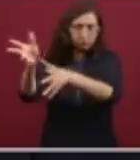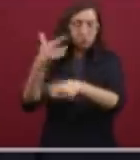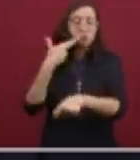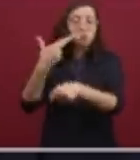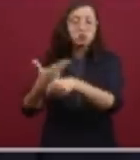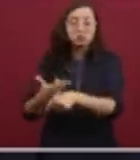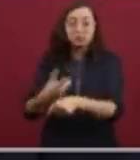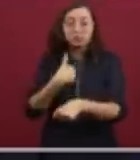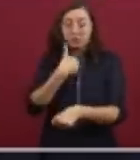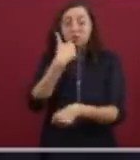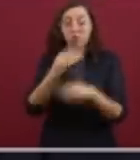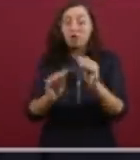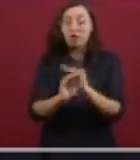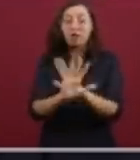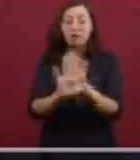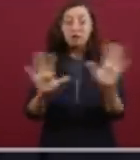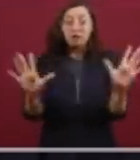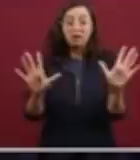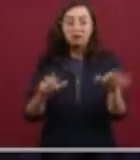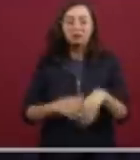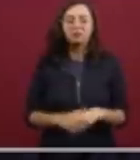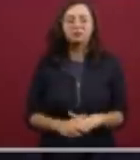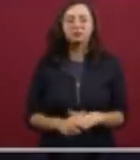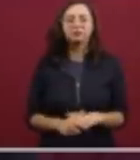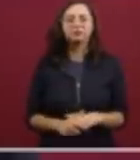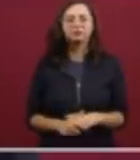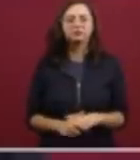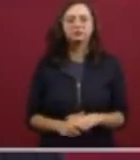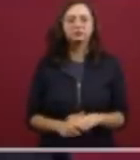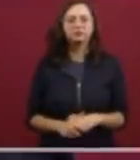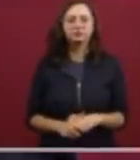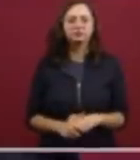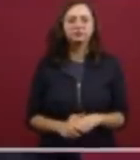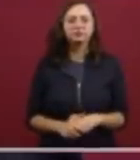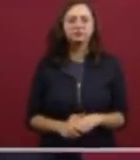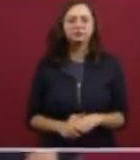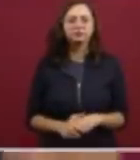claro. Por lo mismo,